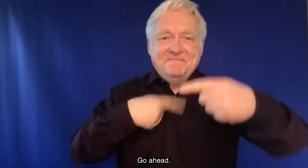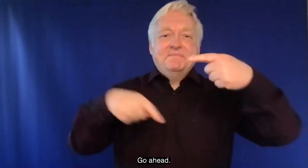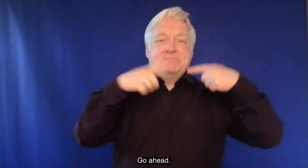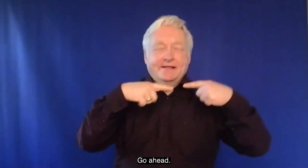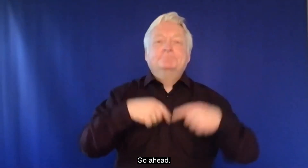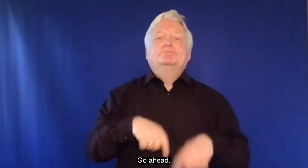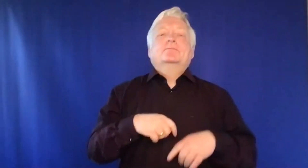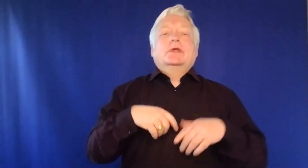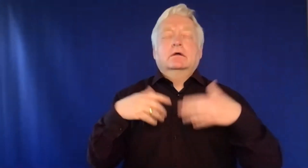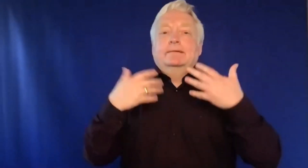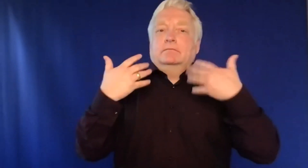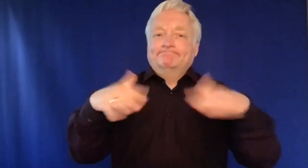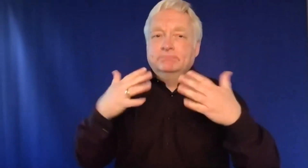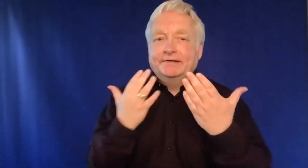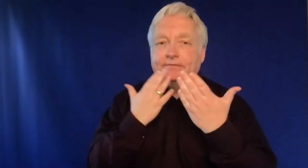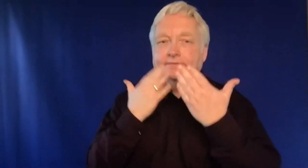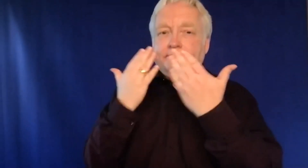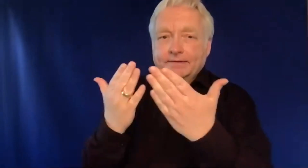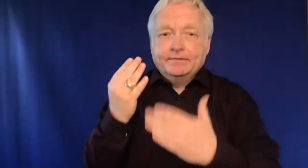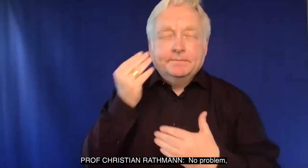tantas interrupciones.